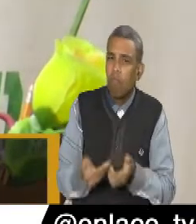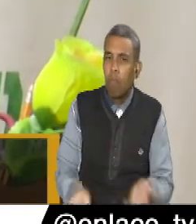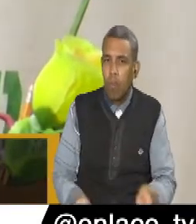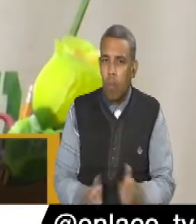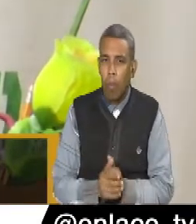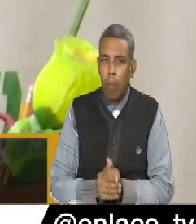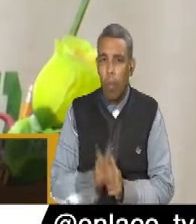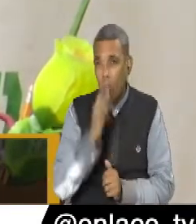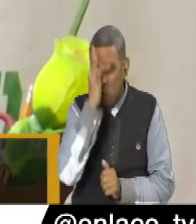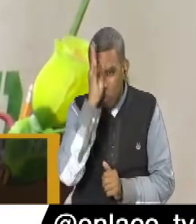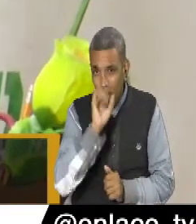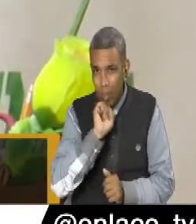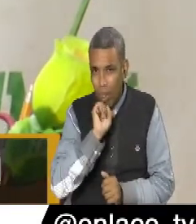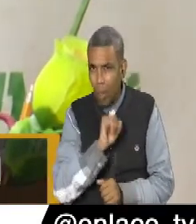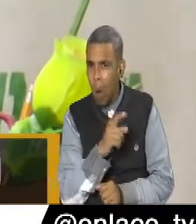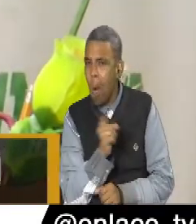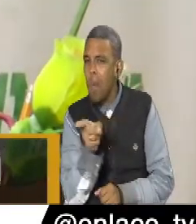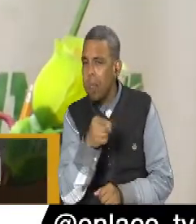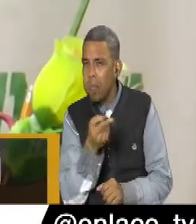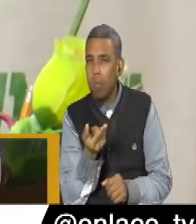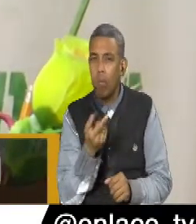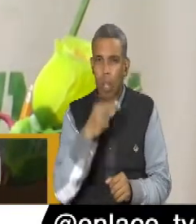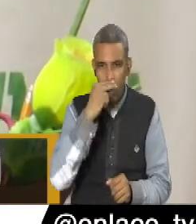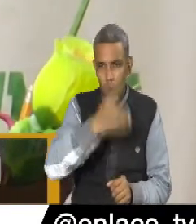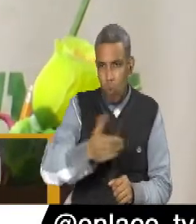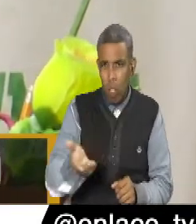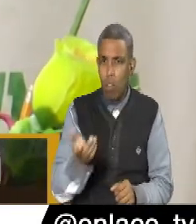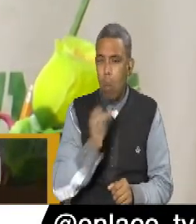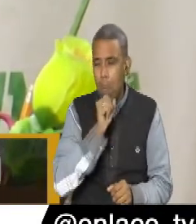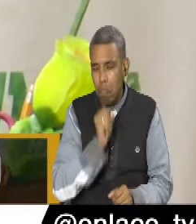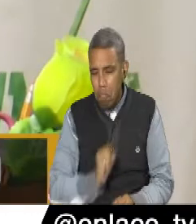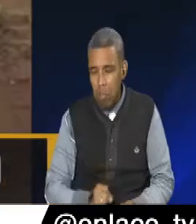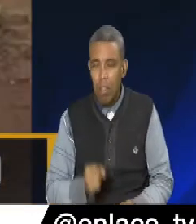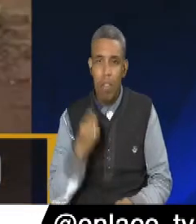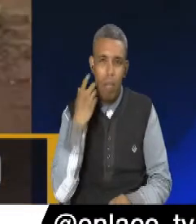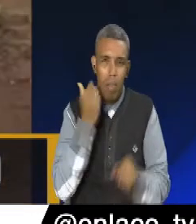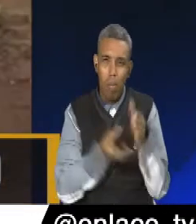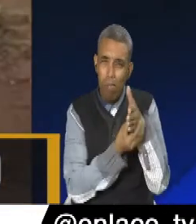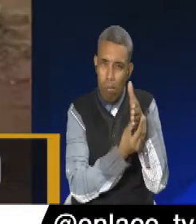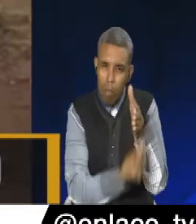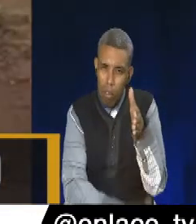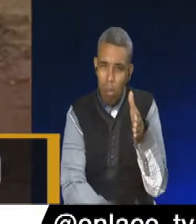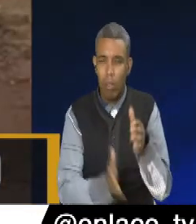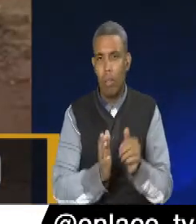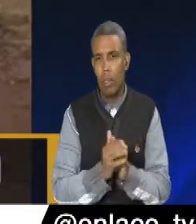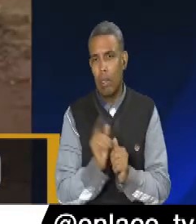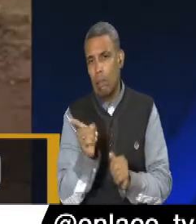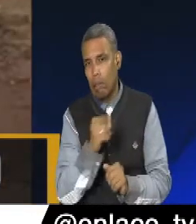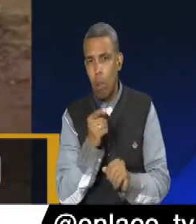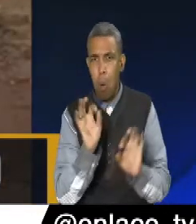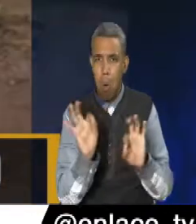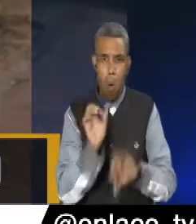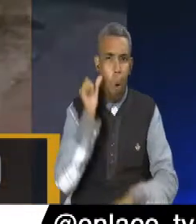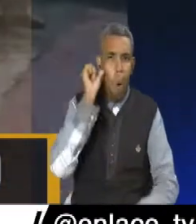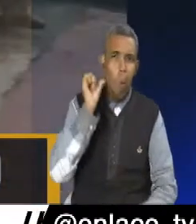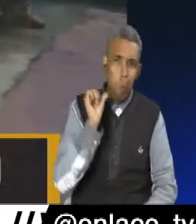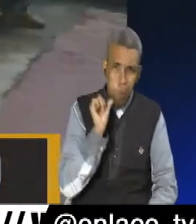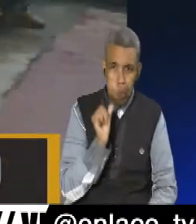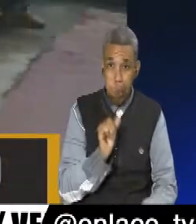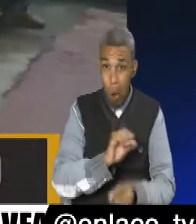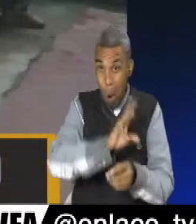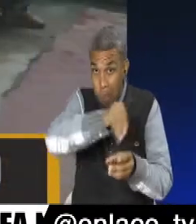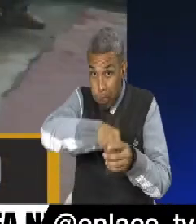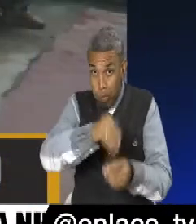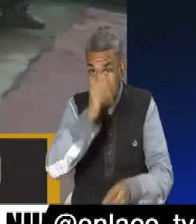de escasos recursos, aquellos niños, ancianos, señoras en estado de maternidad, que ellos llegan aquí